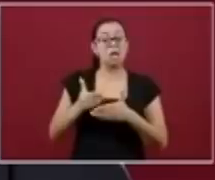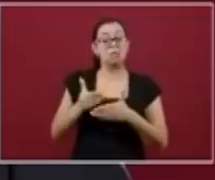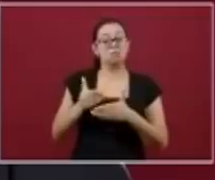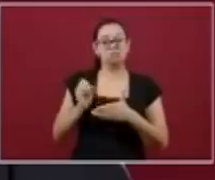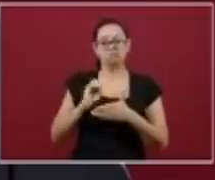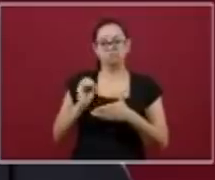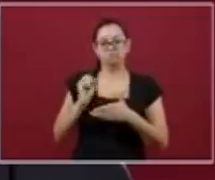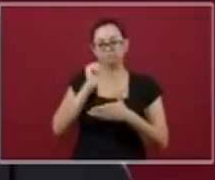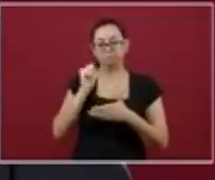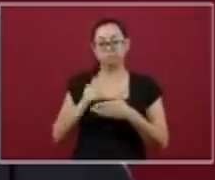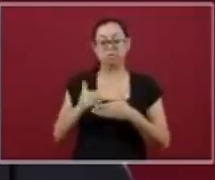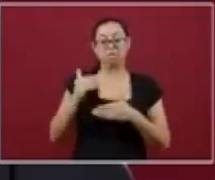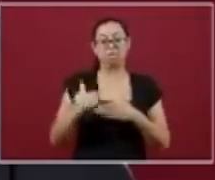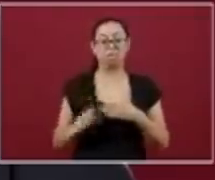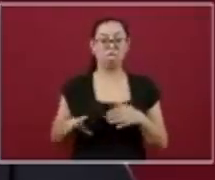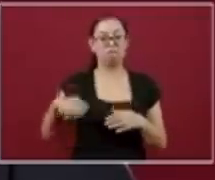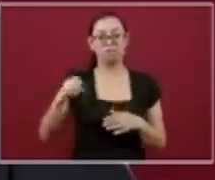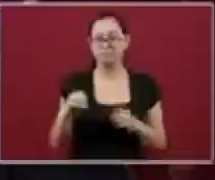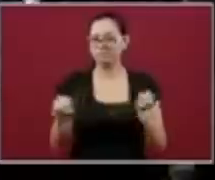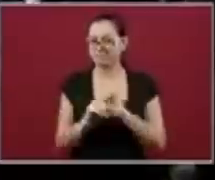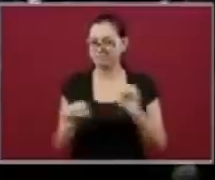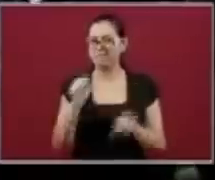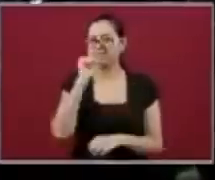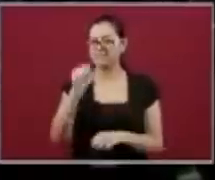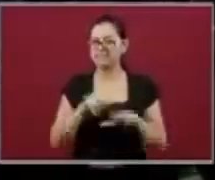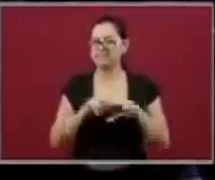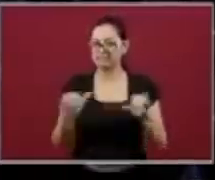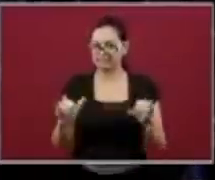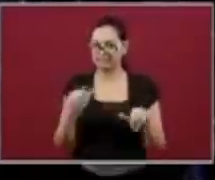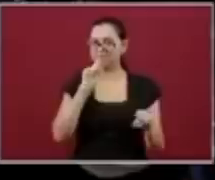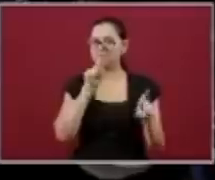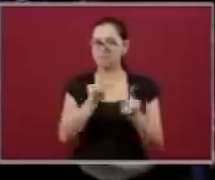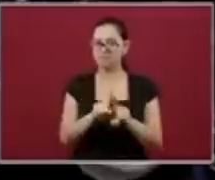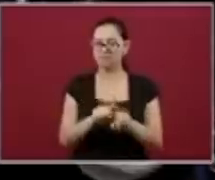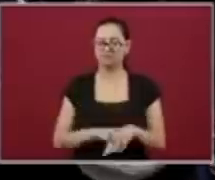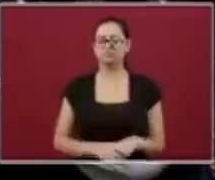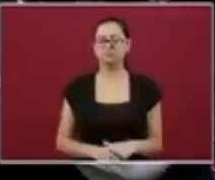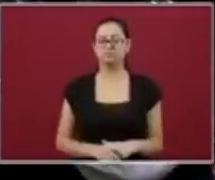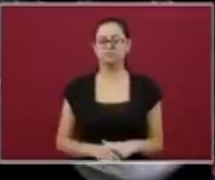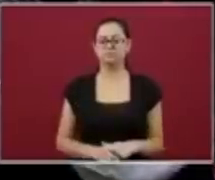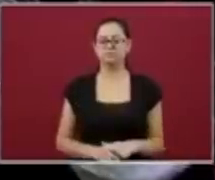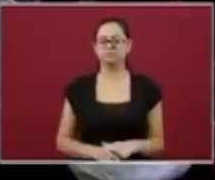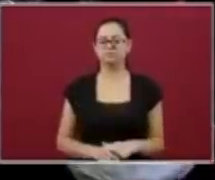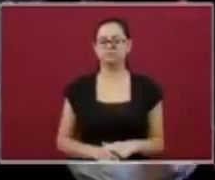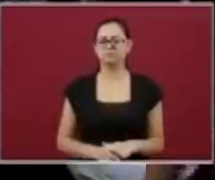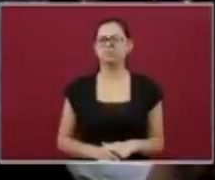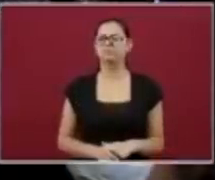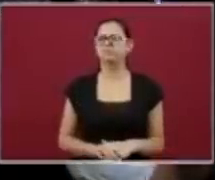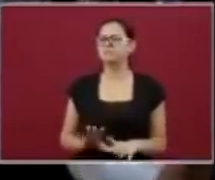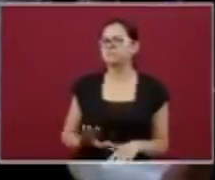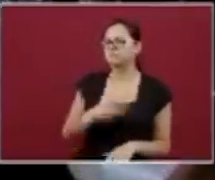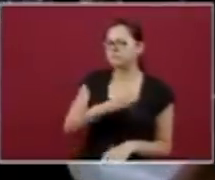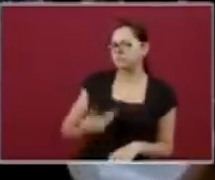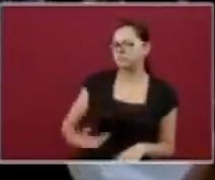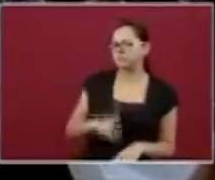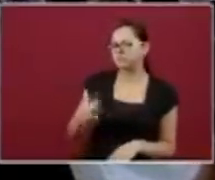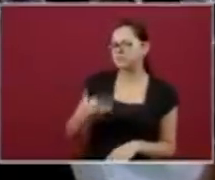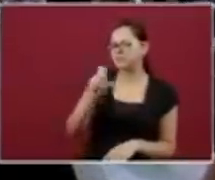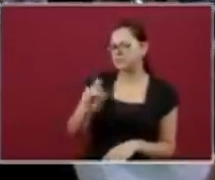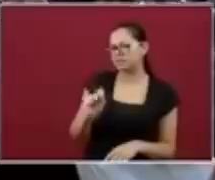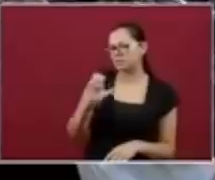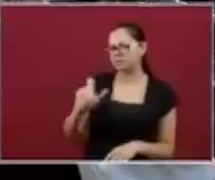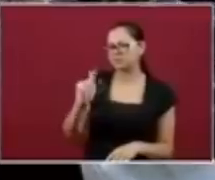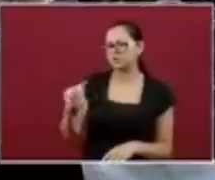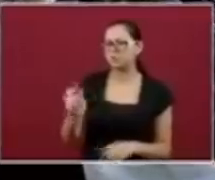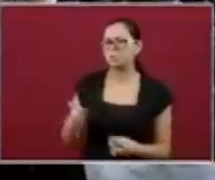ley nadie. Presidente, ¿tienen un estimado nada más? Le han dado de la Secretaría de Comunicaciones y Transportes un estimado